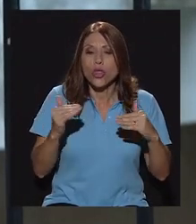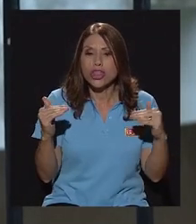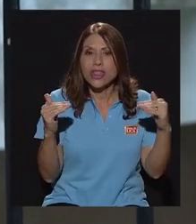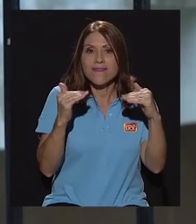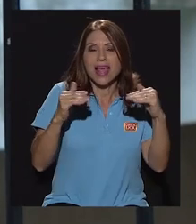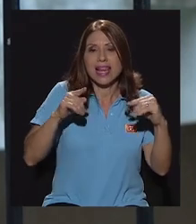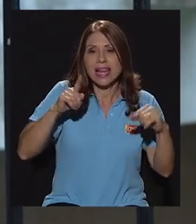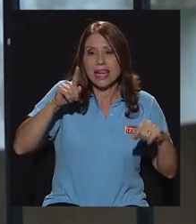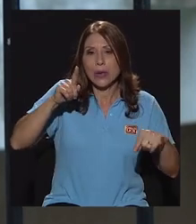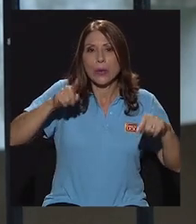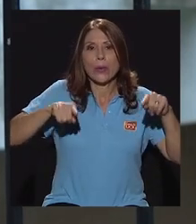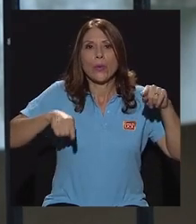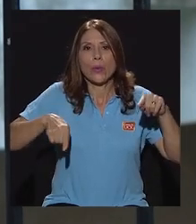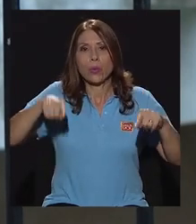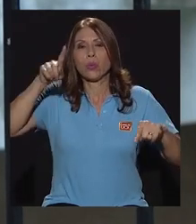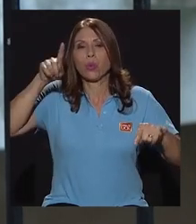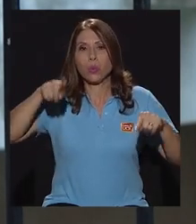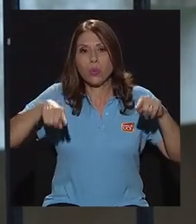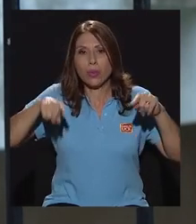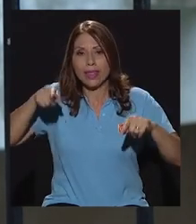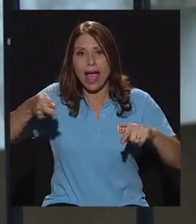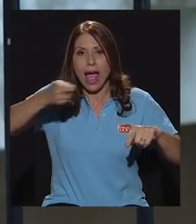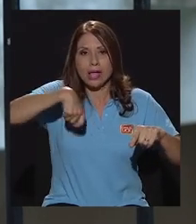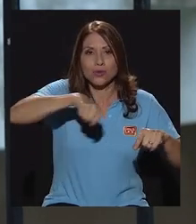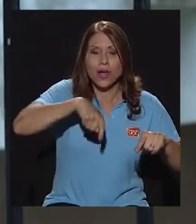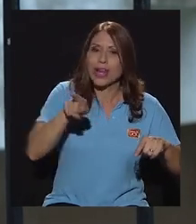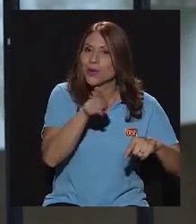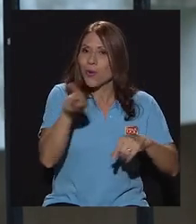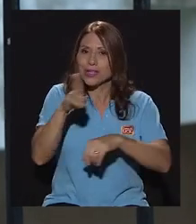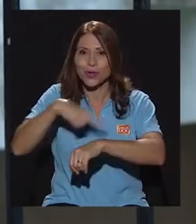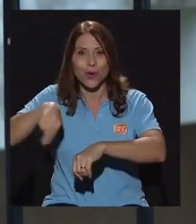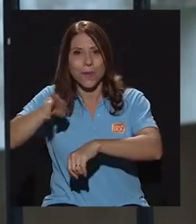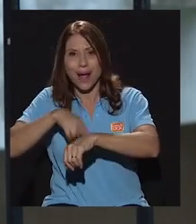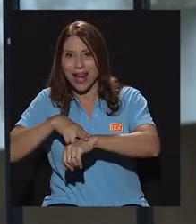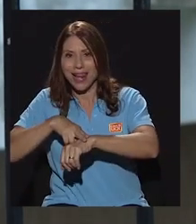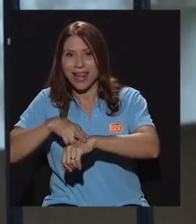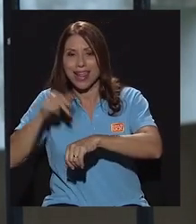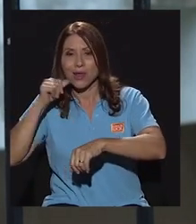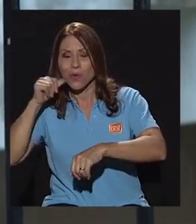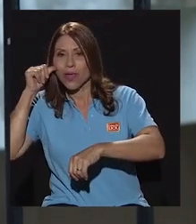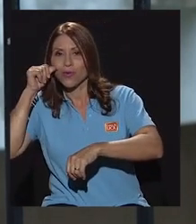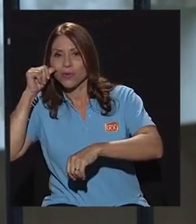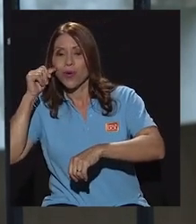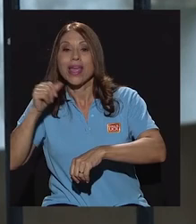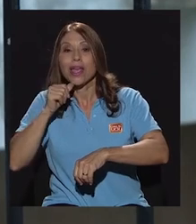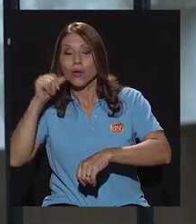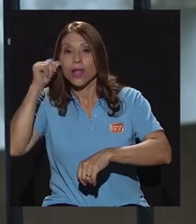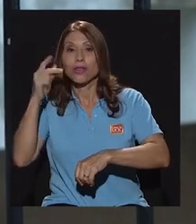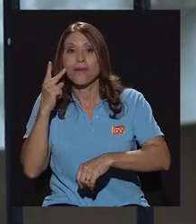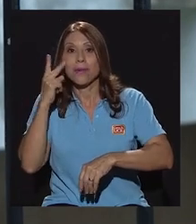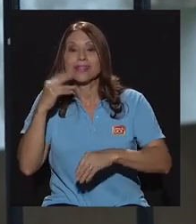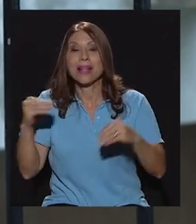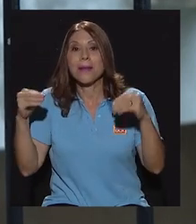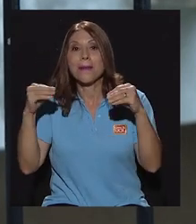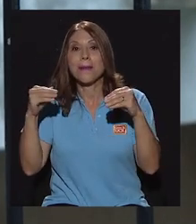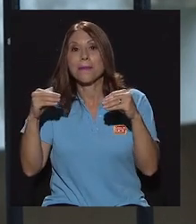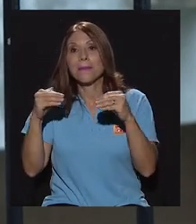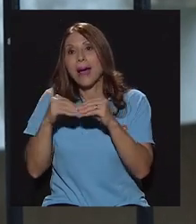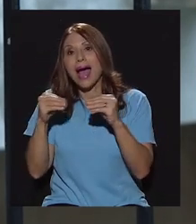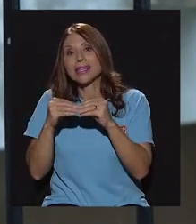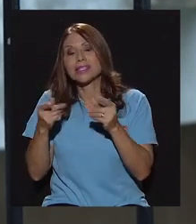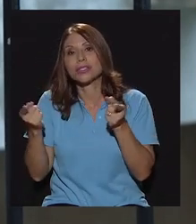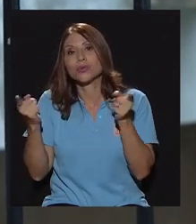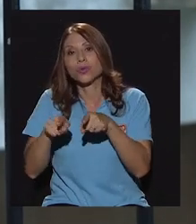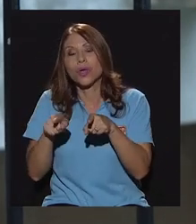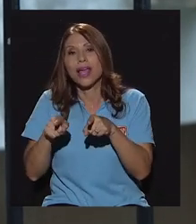que no es lo normal en un adulto. En un adulto lo que vamos a observar es más hiperglicemia. En un niño con diabetes 1 sí observamos